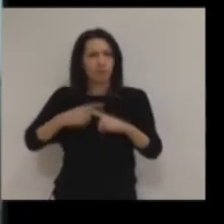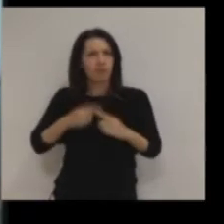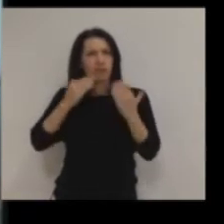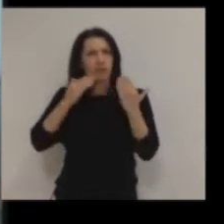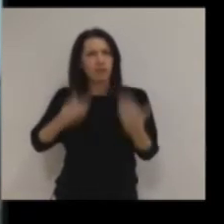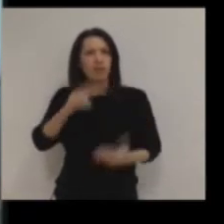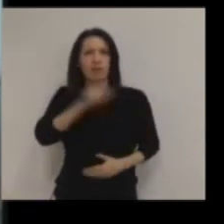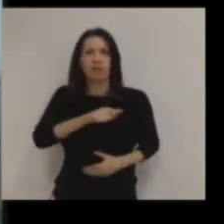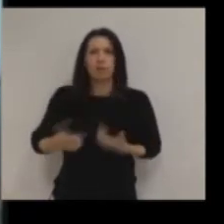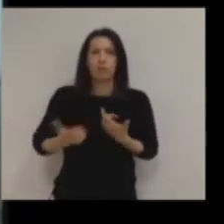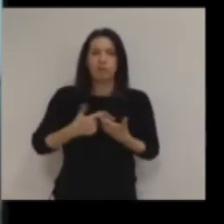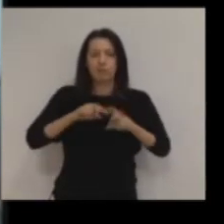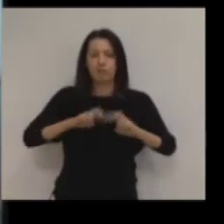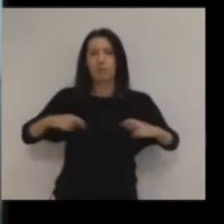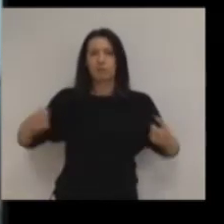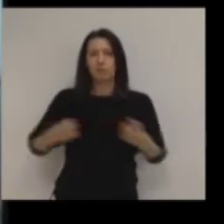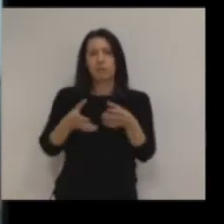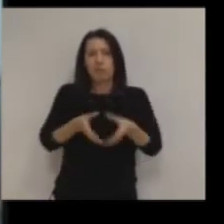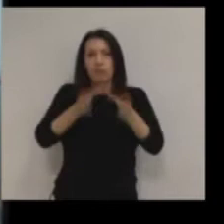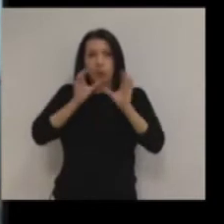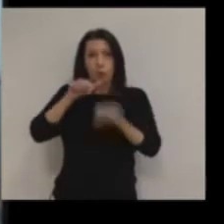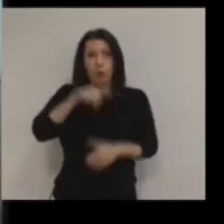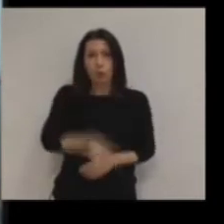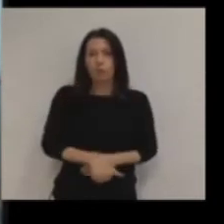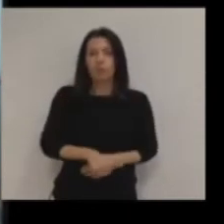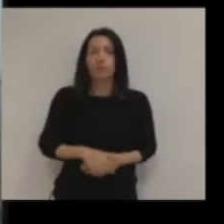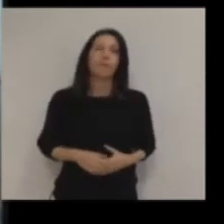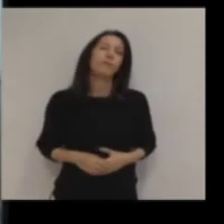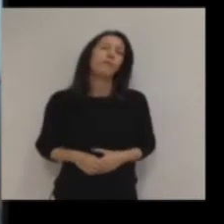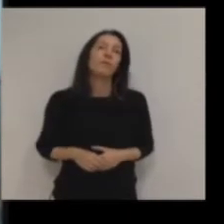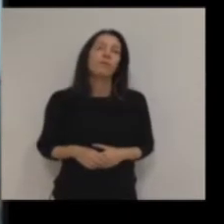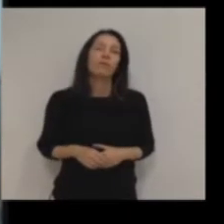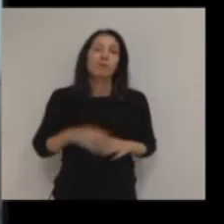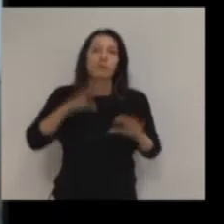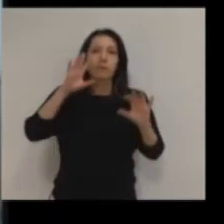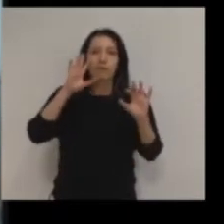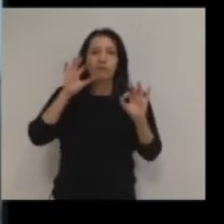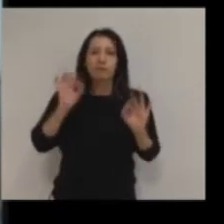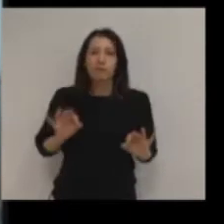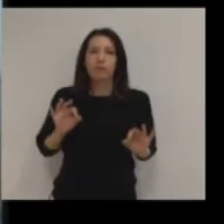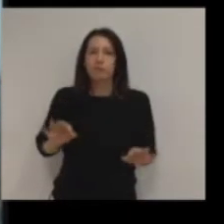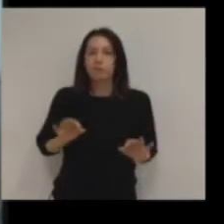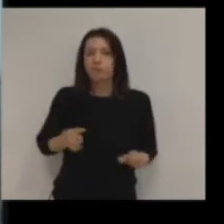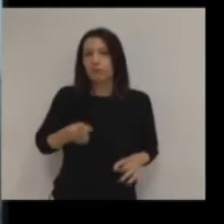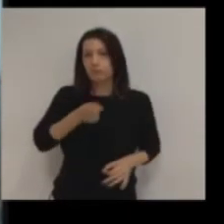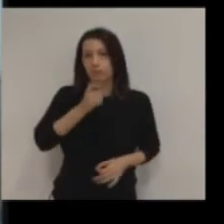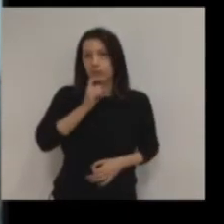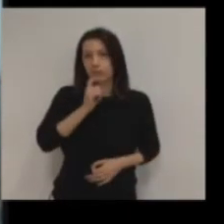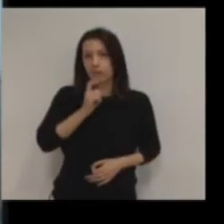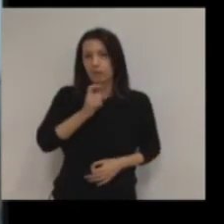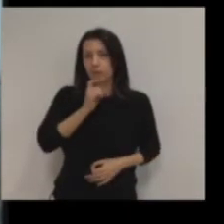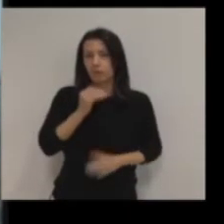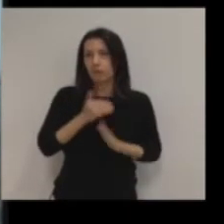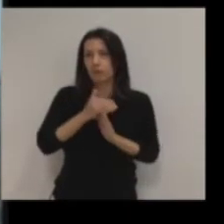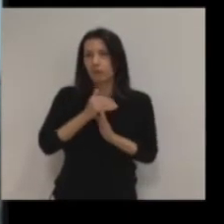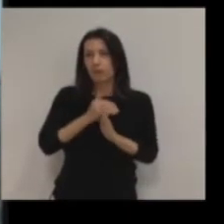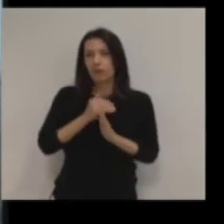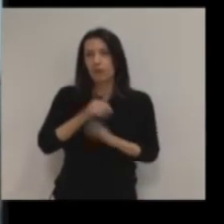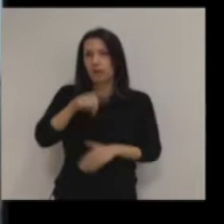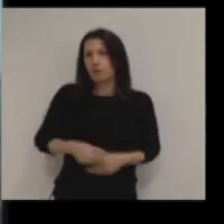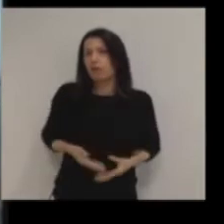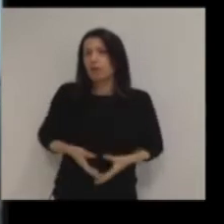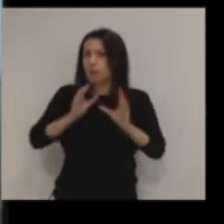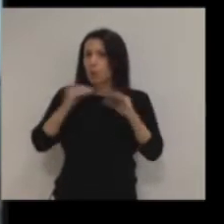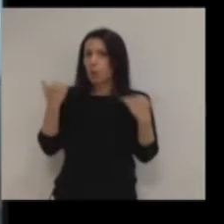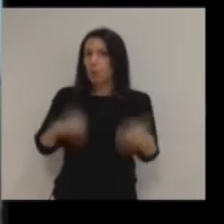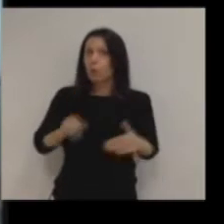a los participantes en el desayuno de hoy. Creo que es difícilmente igualable el nivel de este desayuno,